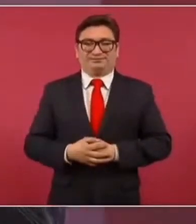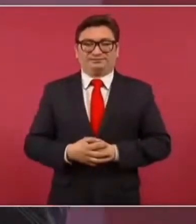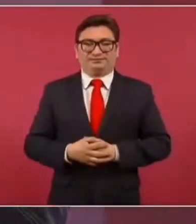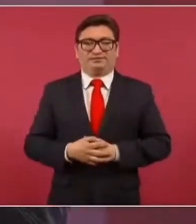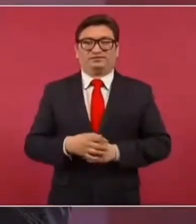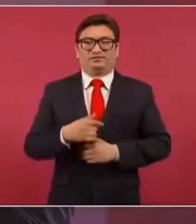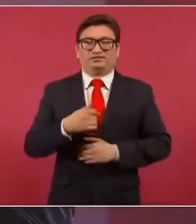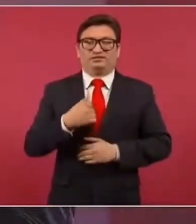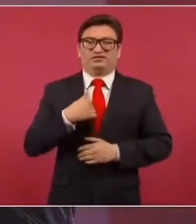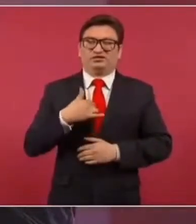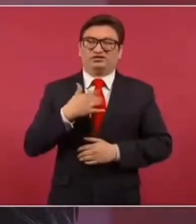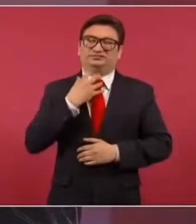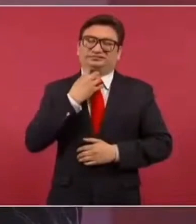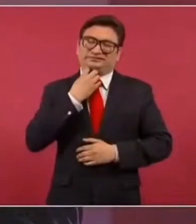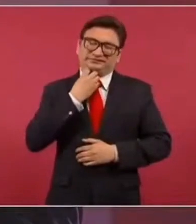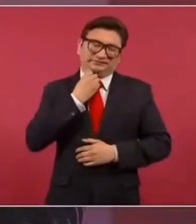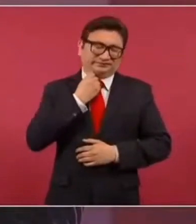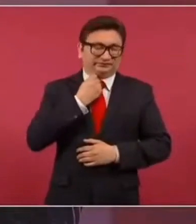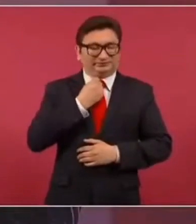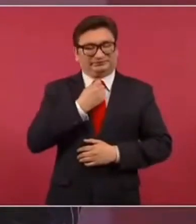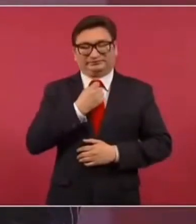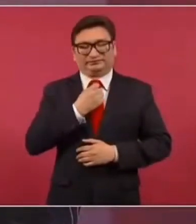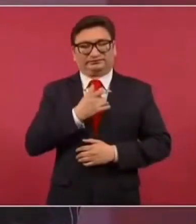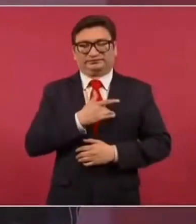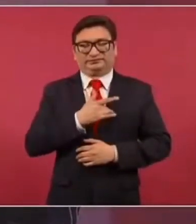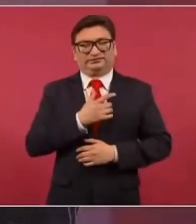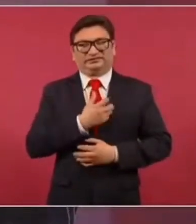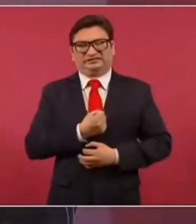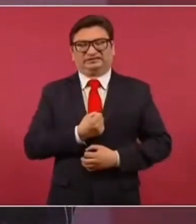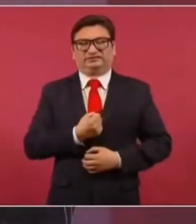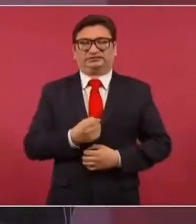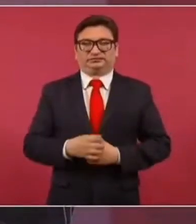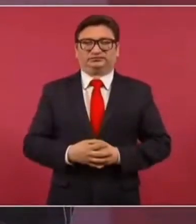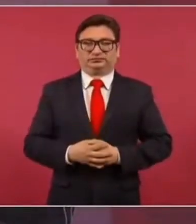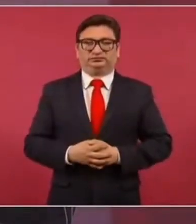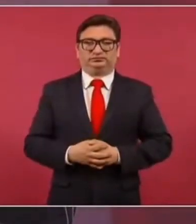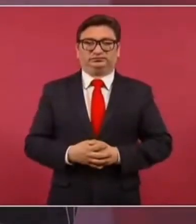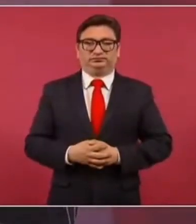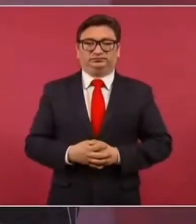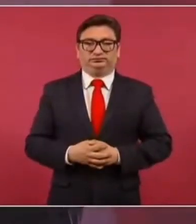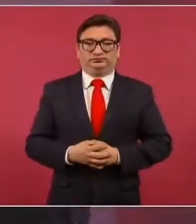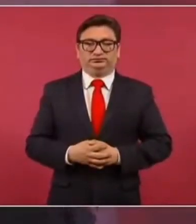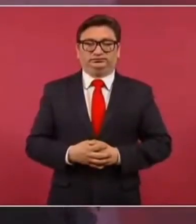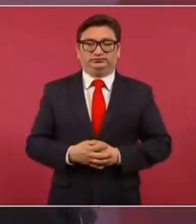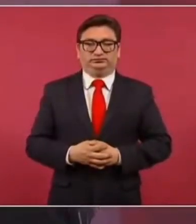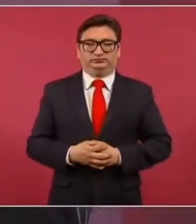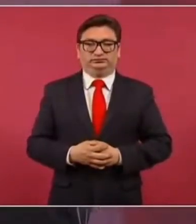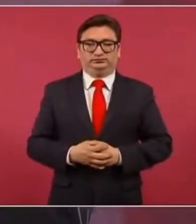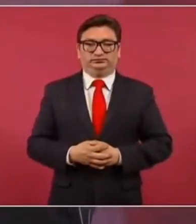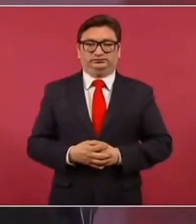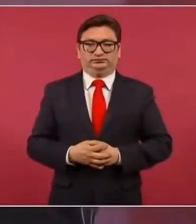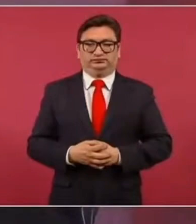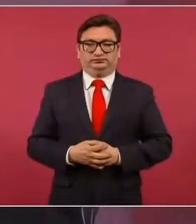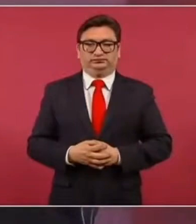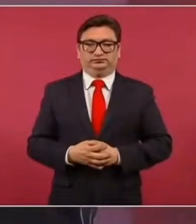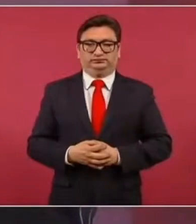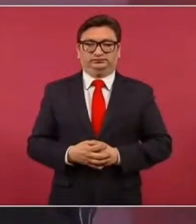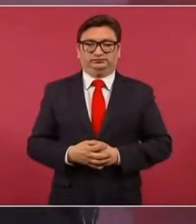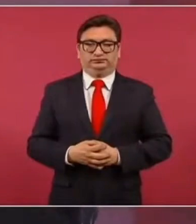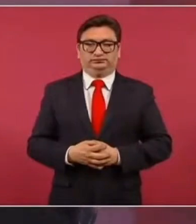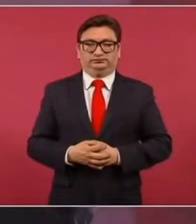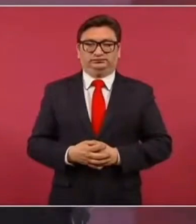me partió el alma. Y